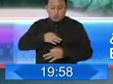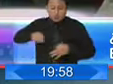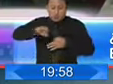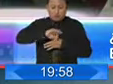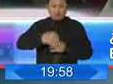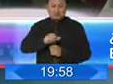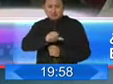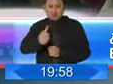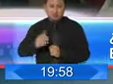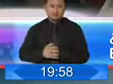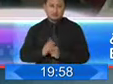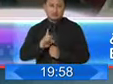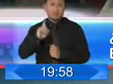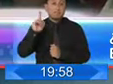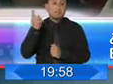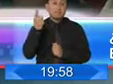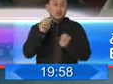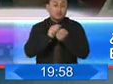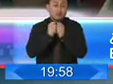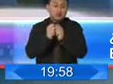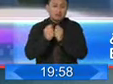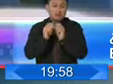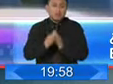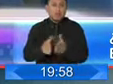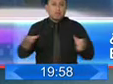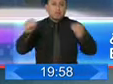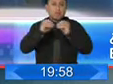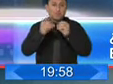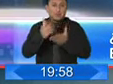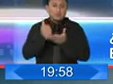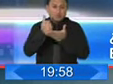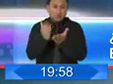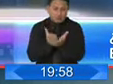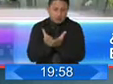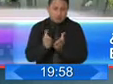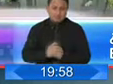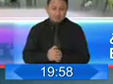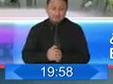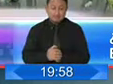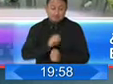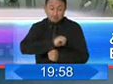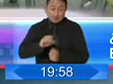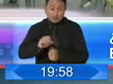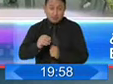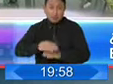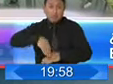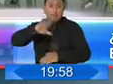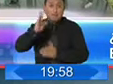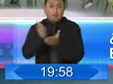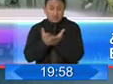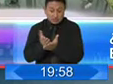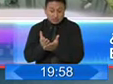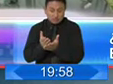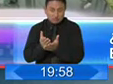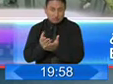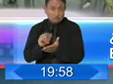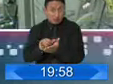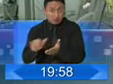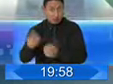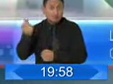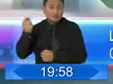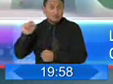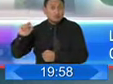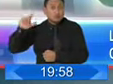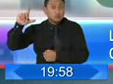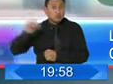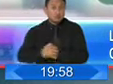otros. Esa es la primera implicación, es decir, una mayor cobertura. Pero, por supuesto, a una mayor cobertura también hay mayores costos. Y de acuerdo a